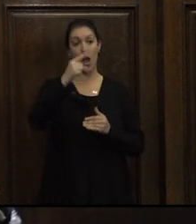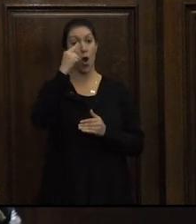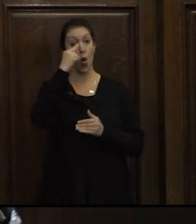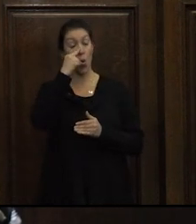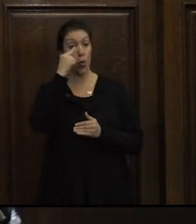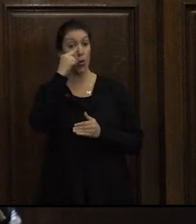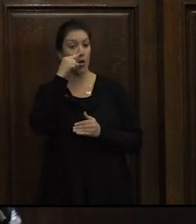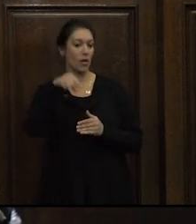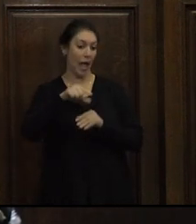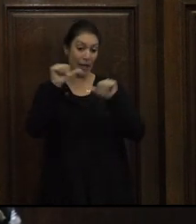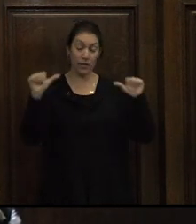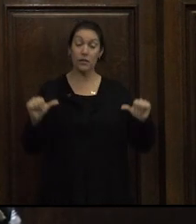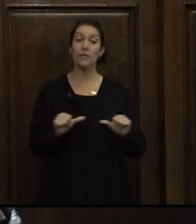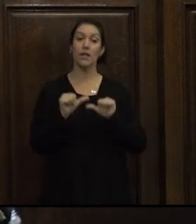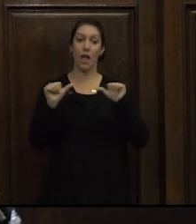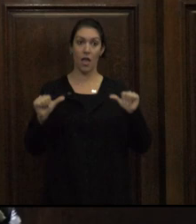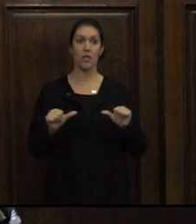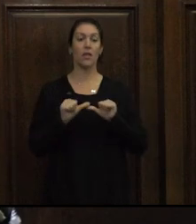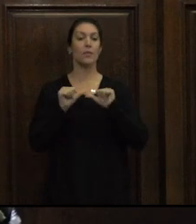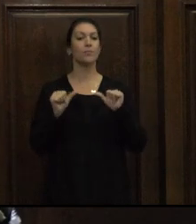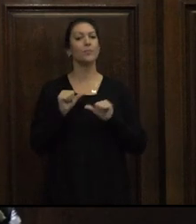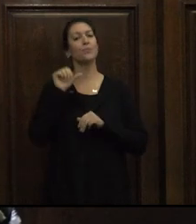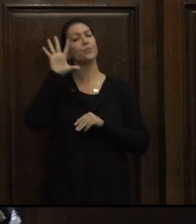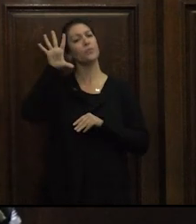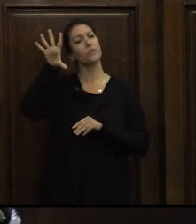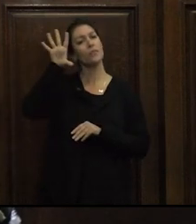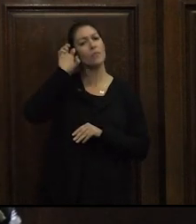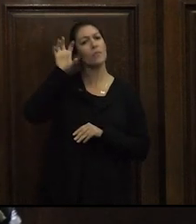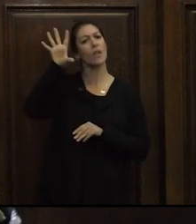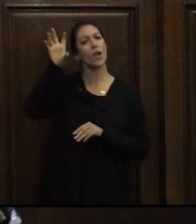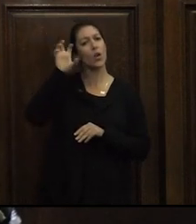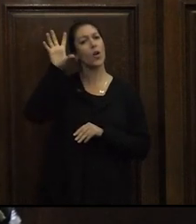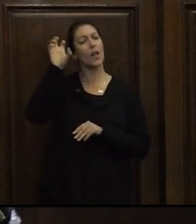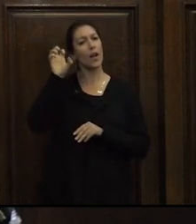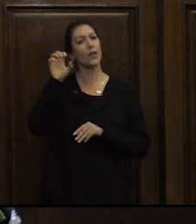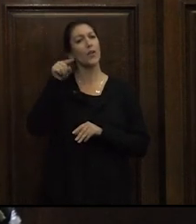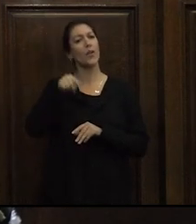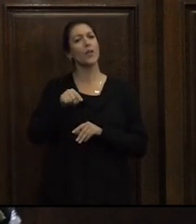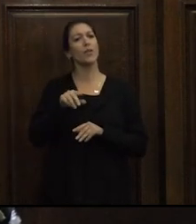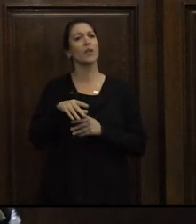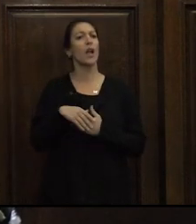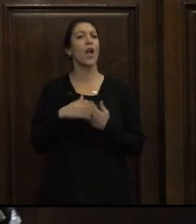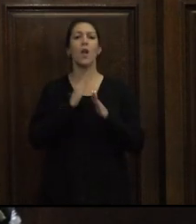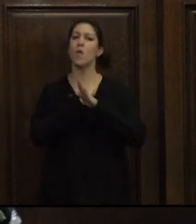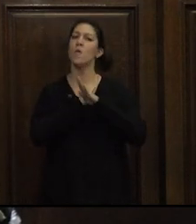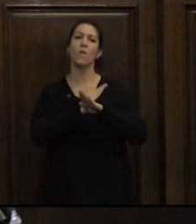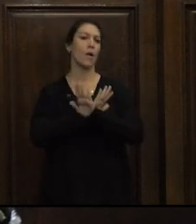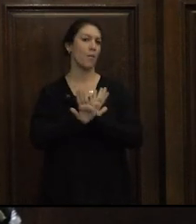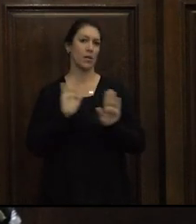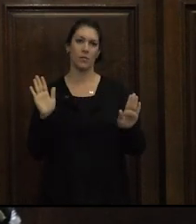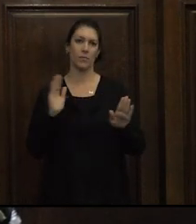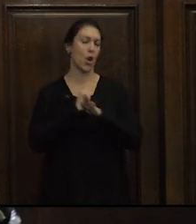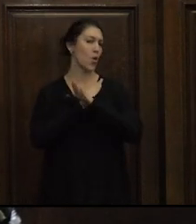mes, habrán una serie de actividades recordándonos. En síntesis, nunca más.